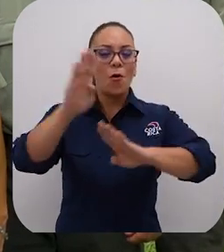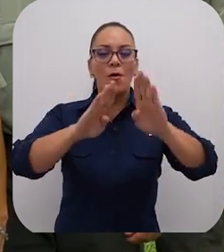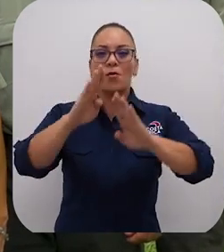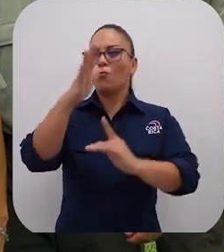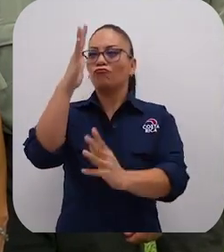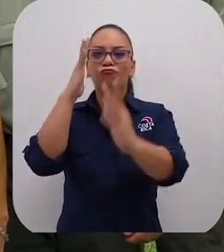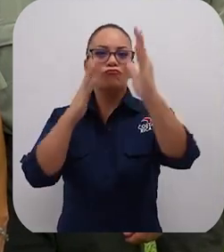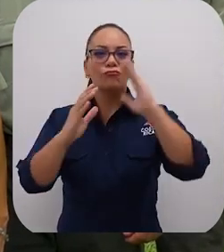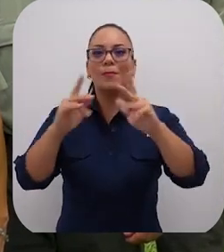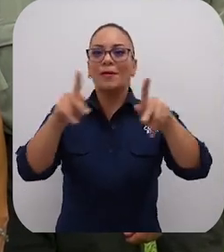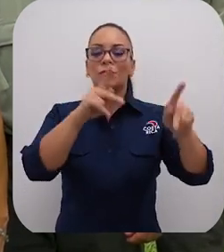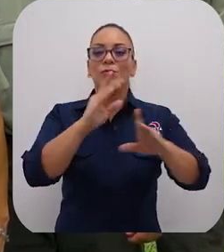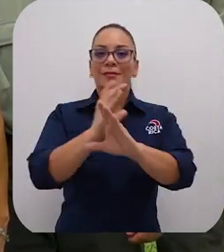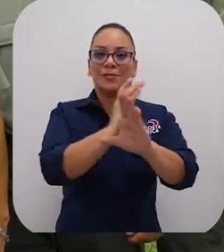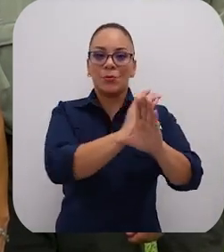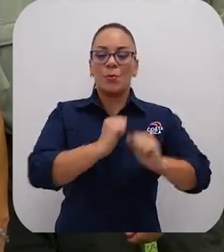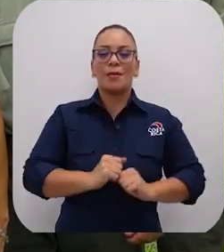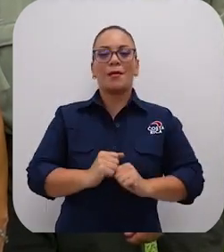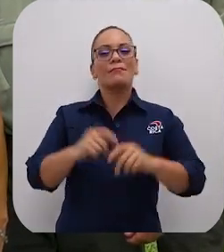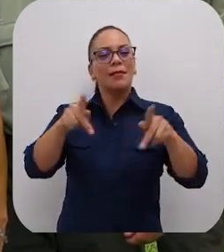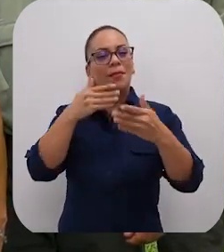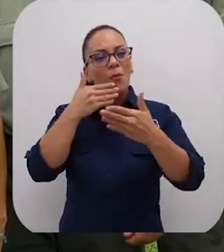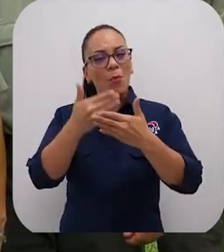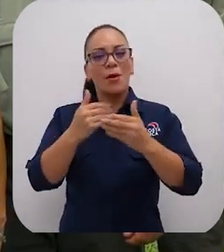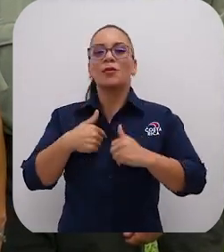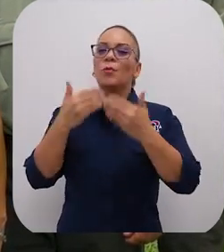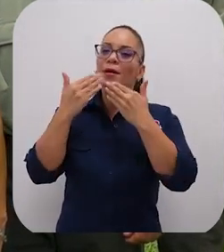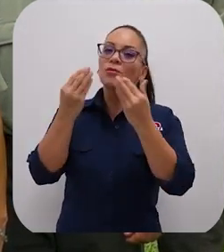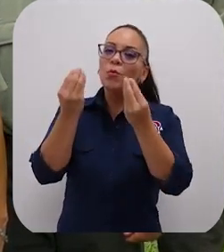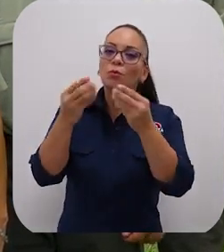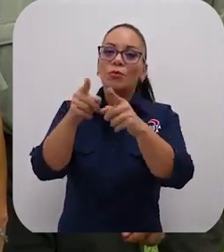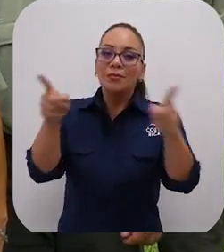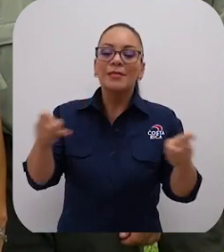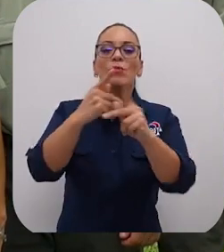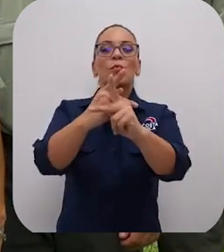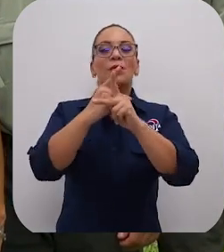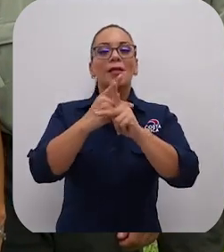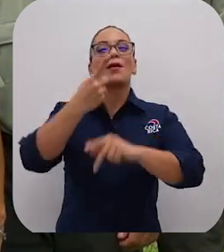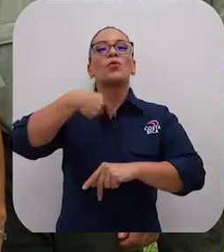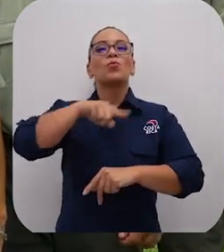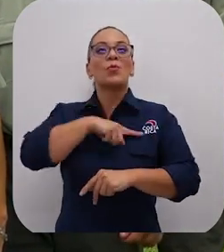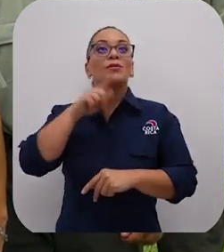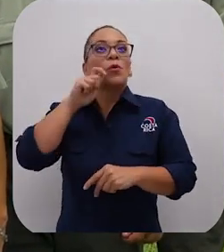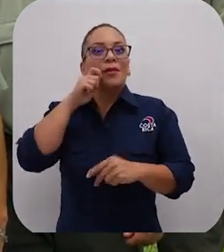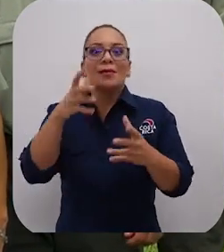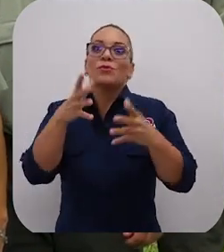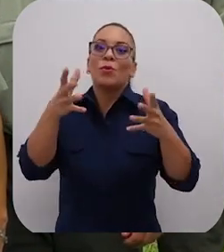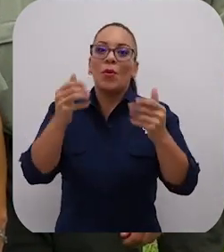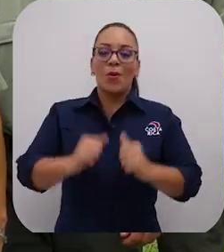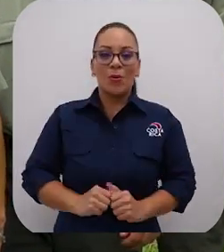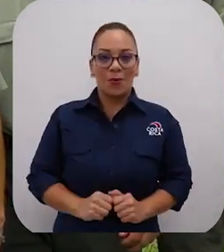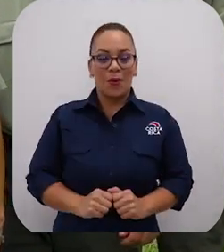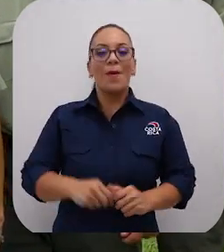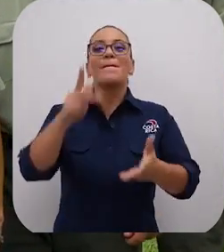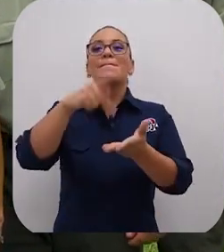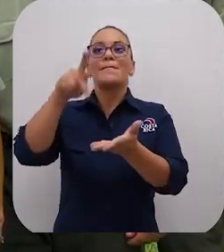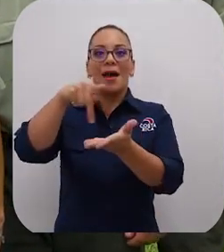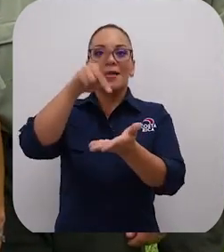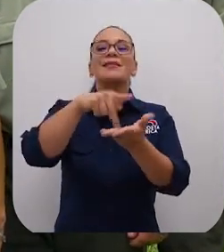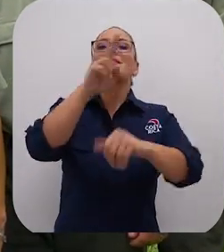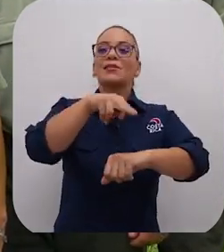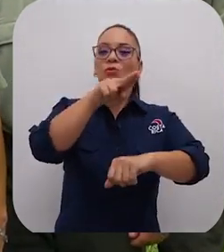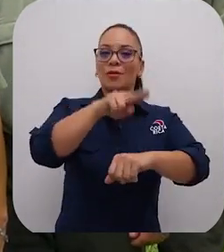biológico, forestal. Es gente buena. Yo les agradezco muchísimo, colegas, por proteger nuestros